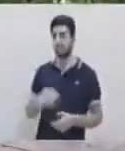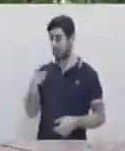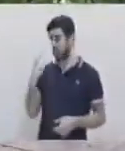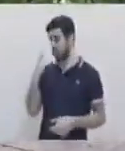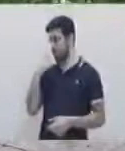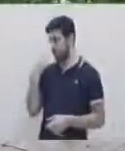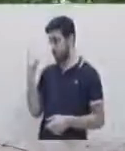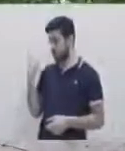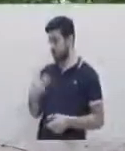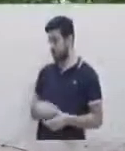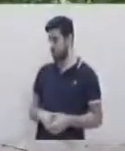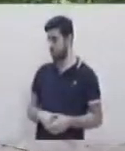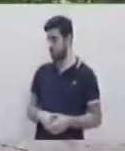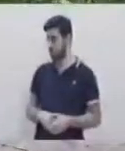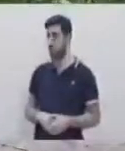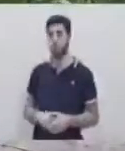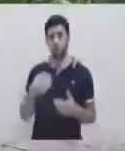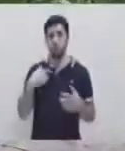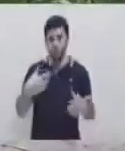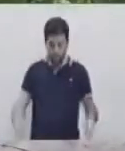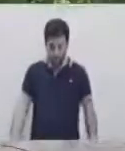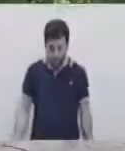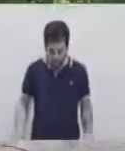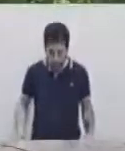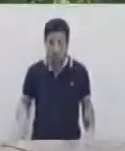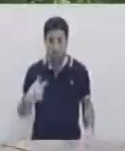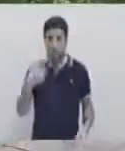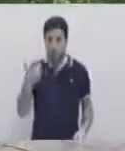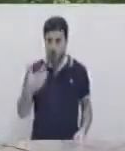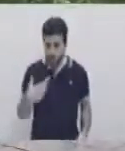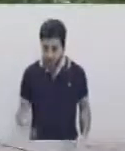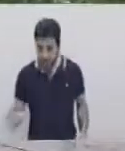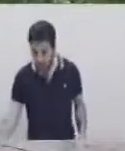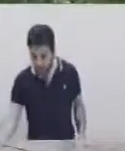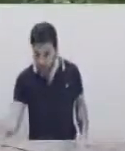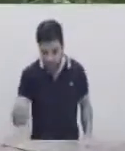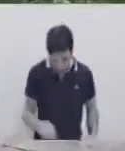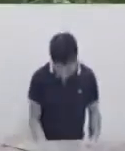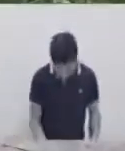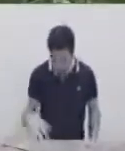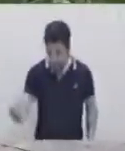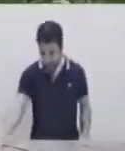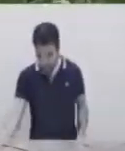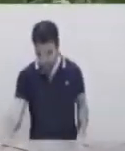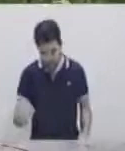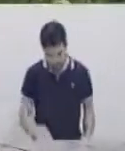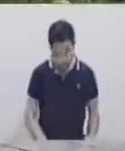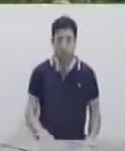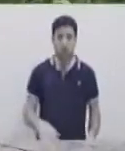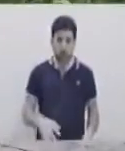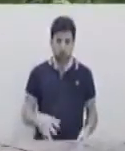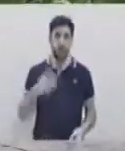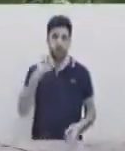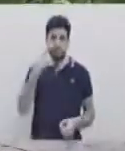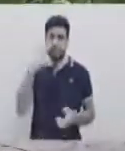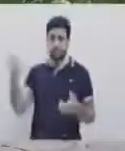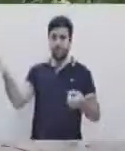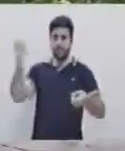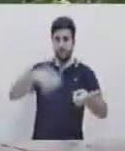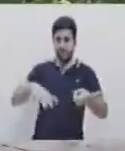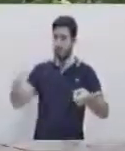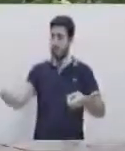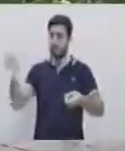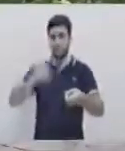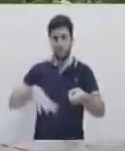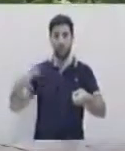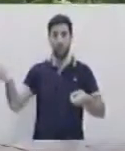que estén en el suelo. Las tengo que colocar dentro del costal. Este juego lo puedo realizar con otra persona. Podemos marcar el tiempo